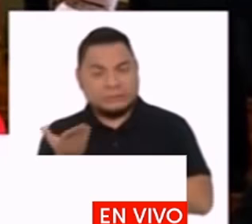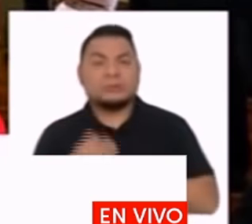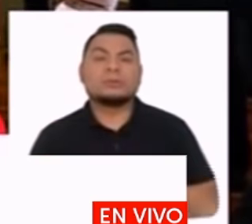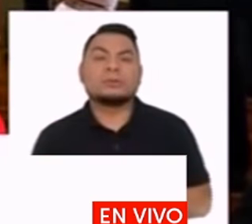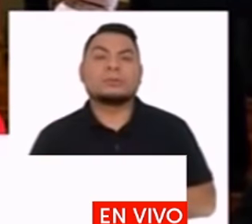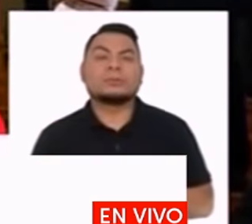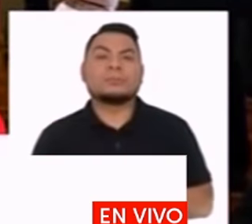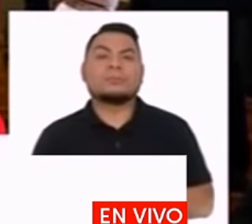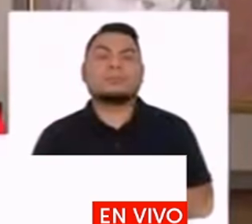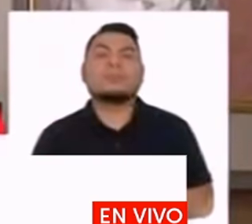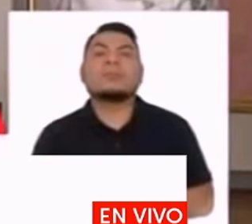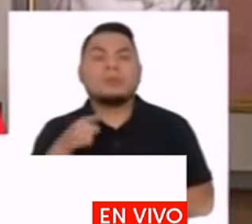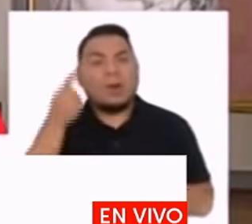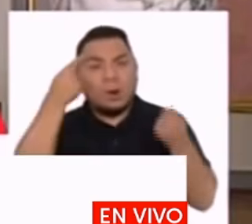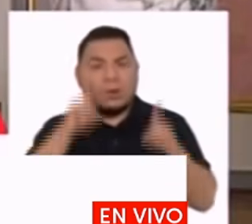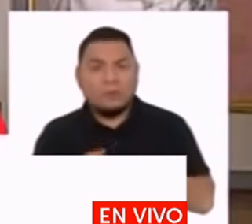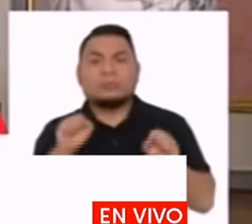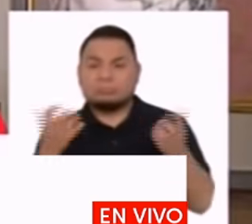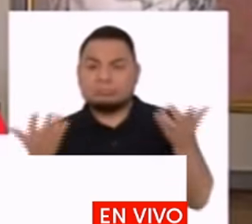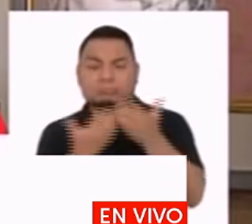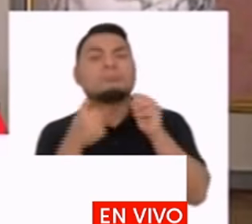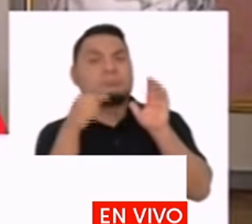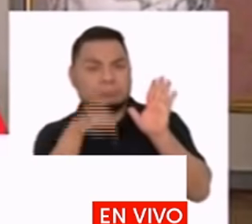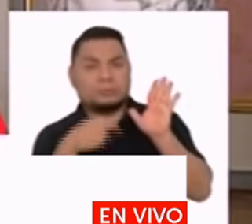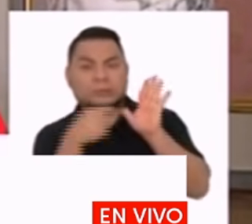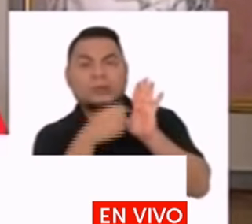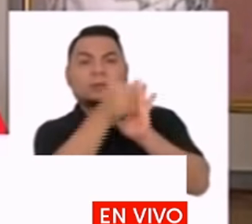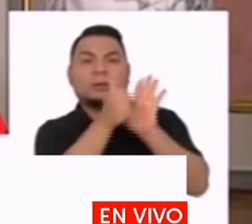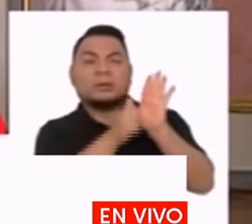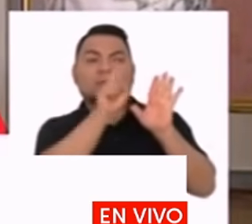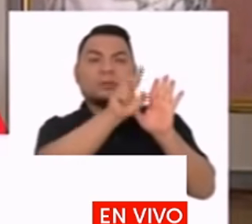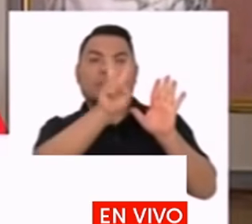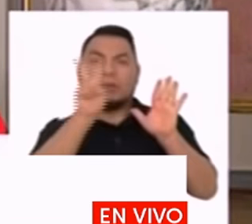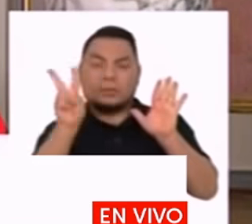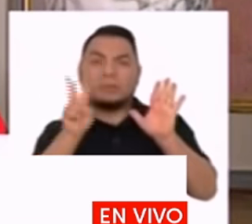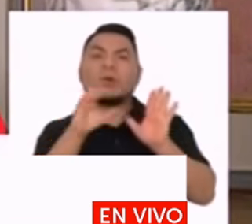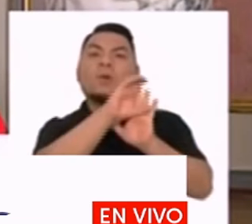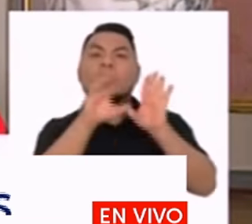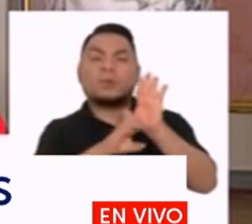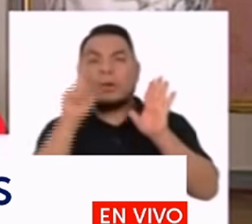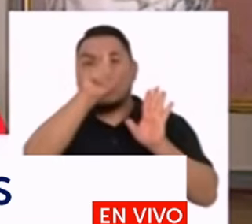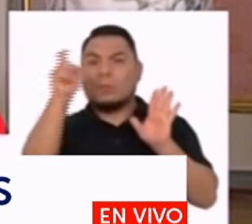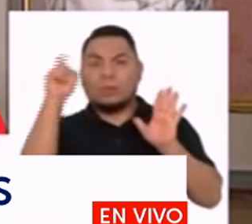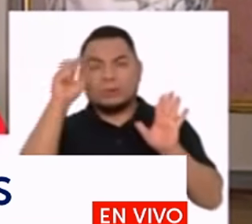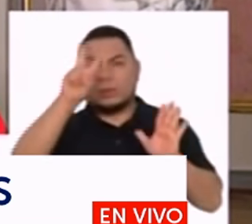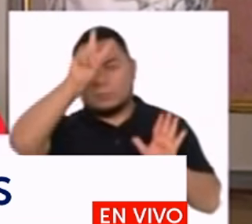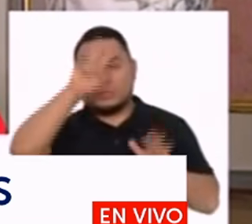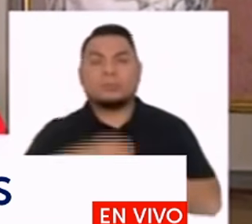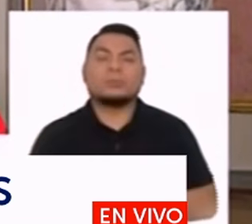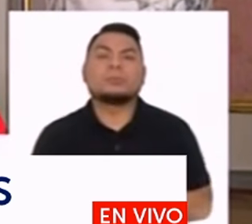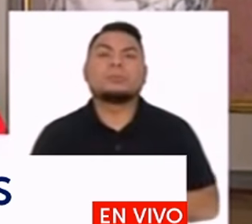Ministros, de conformidad con el artículo 122 de la Constitución Política del